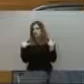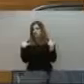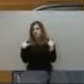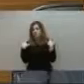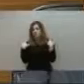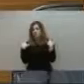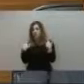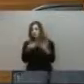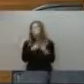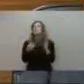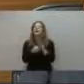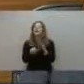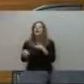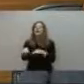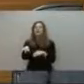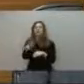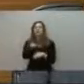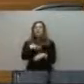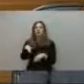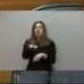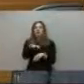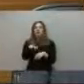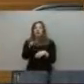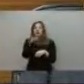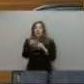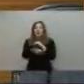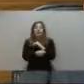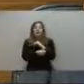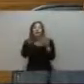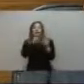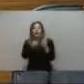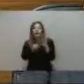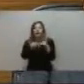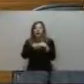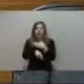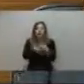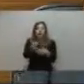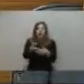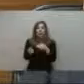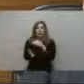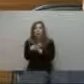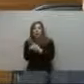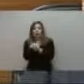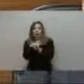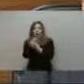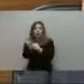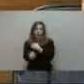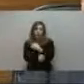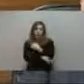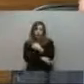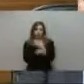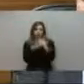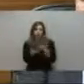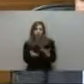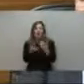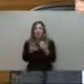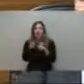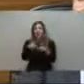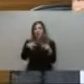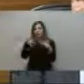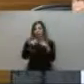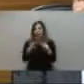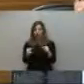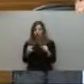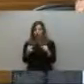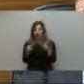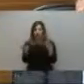faraónico Plan Territorial Especial para la Estrategia Integrada de Gestión Portuaria Litoral del Principado de